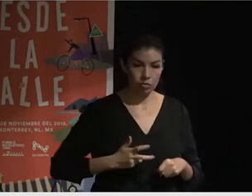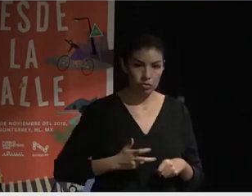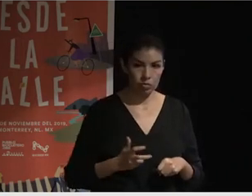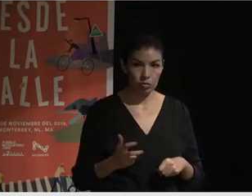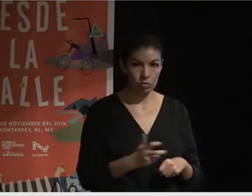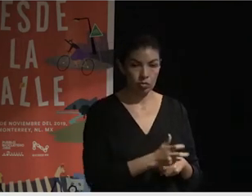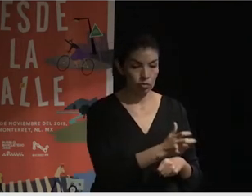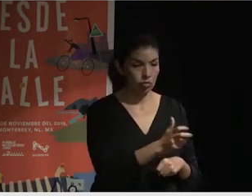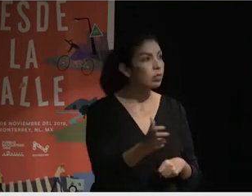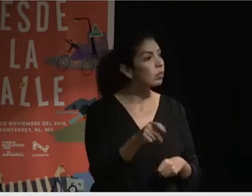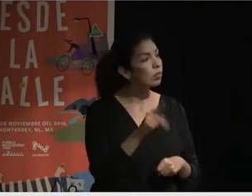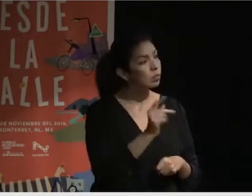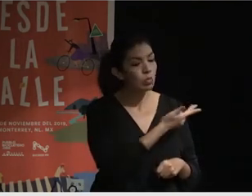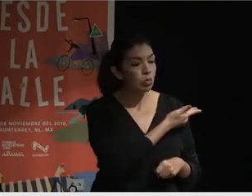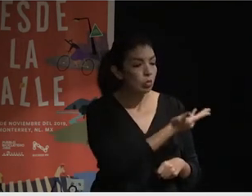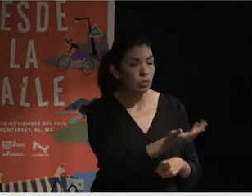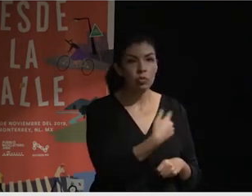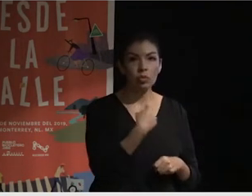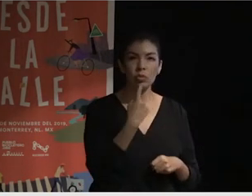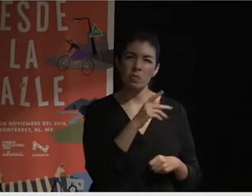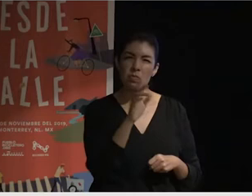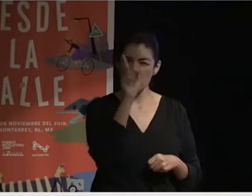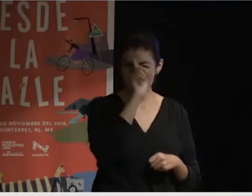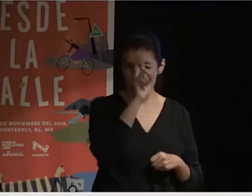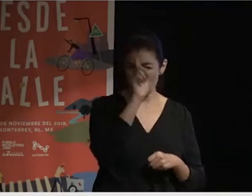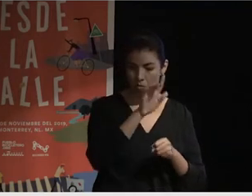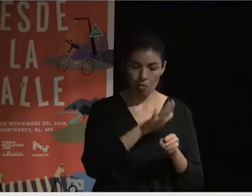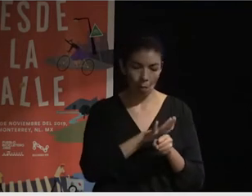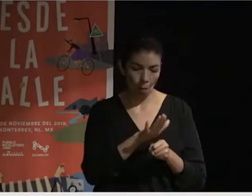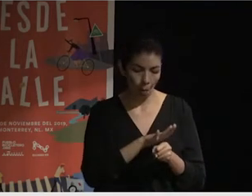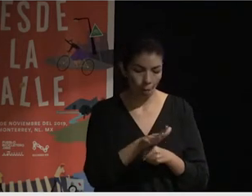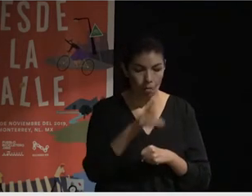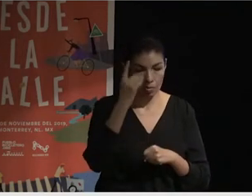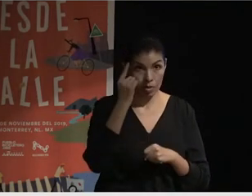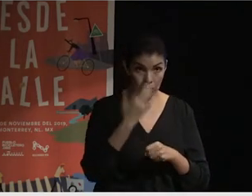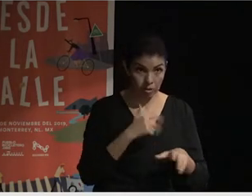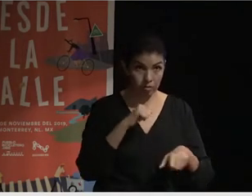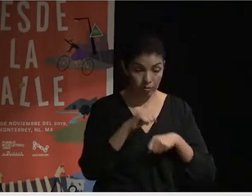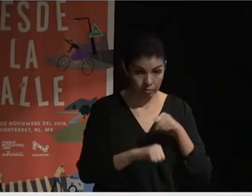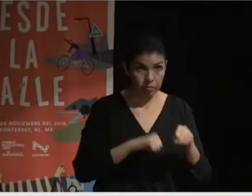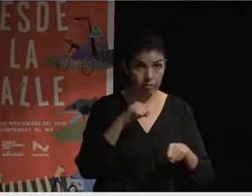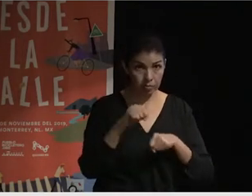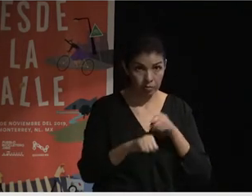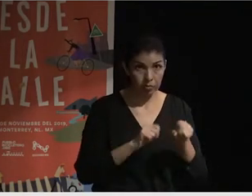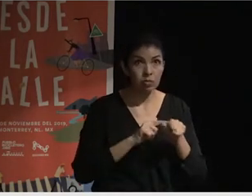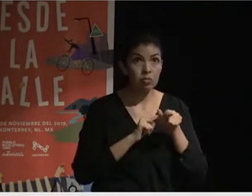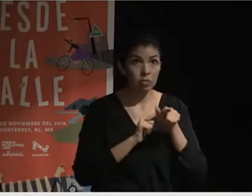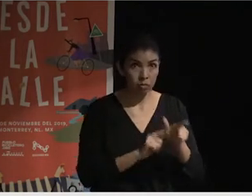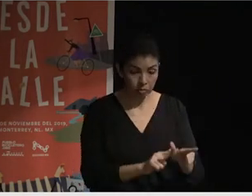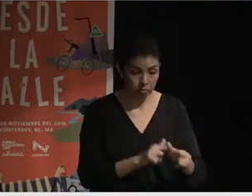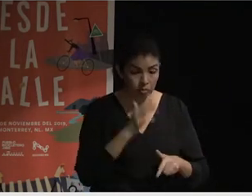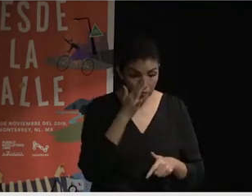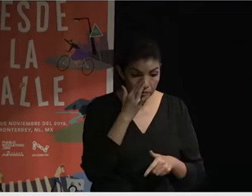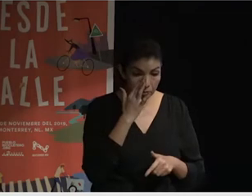podamos seguir impulsando este movimiento, pero teniendo esta cautela de cuál va a ser el impacto, para quién le beneficia y finalmente si la